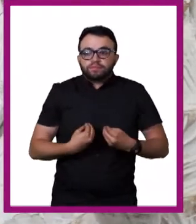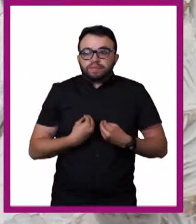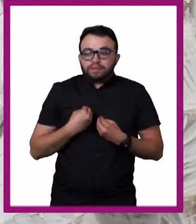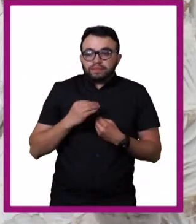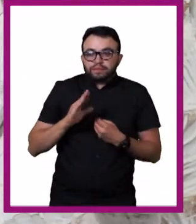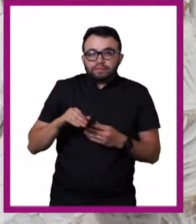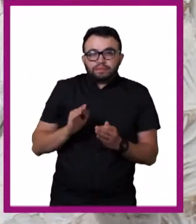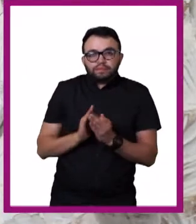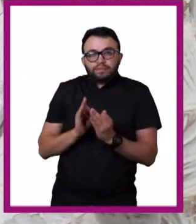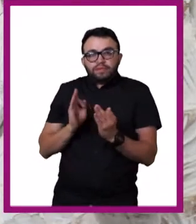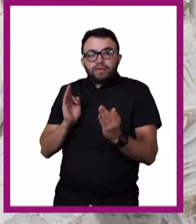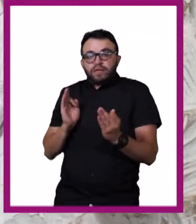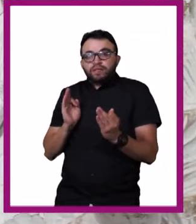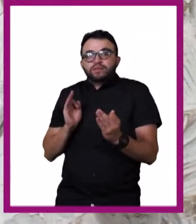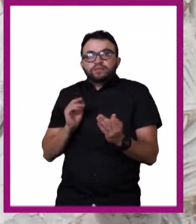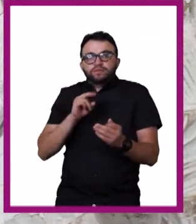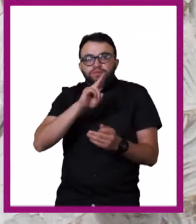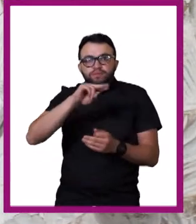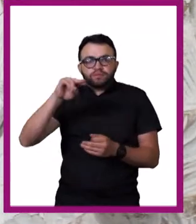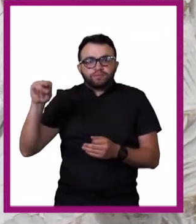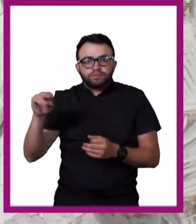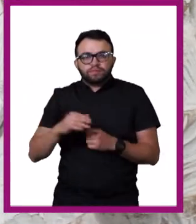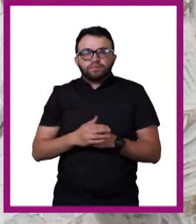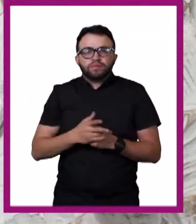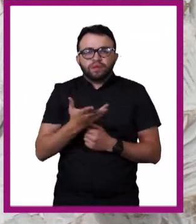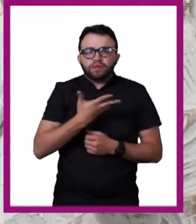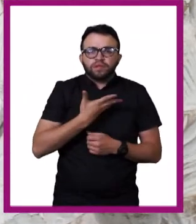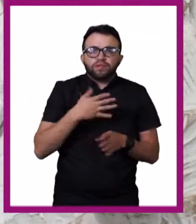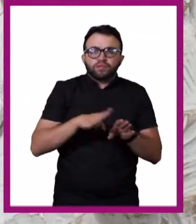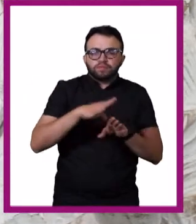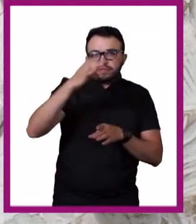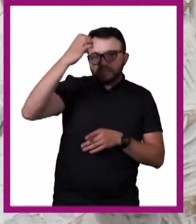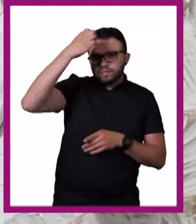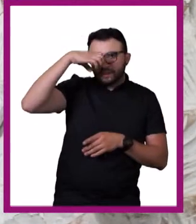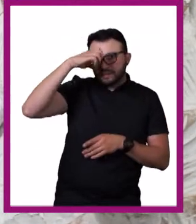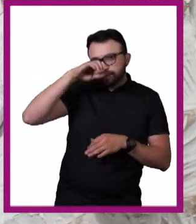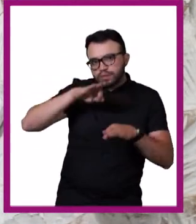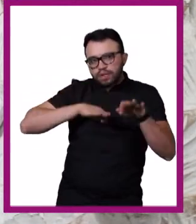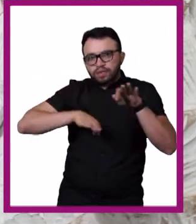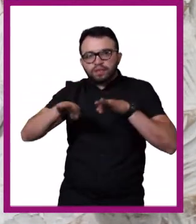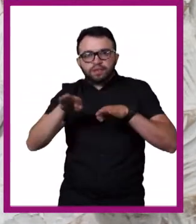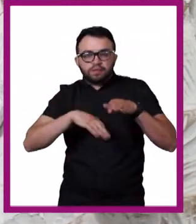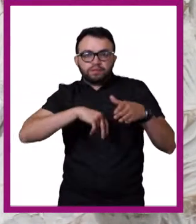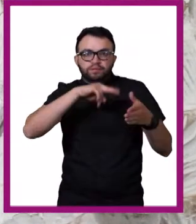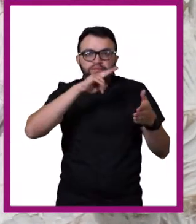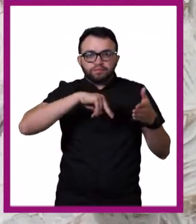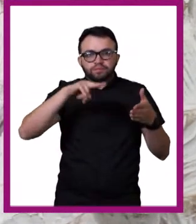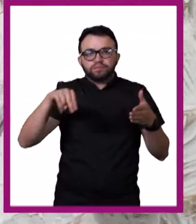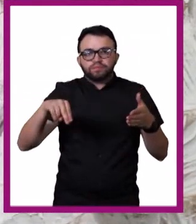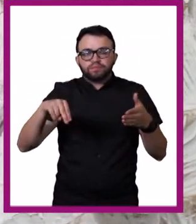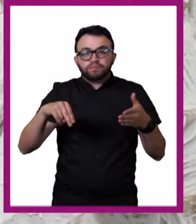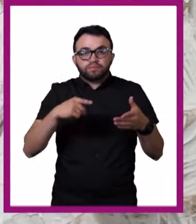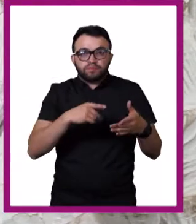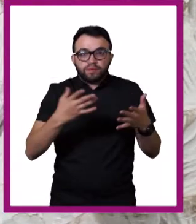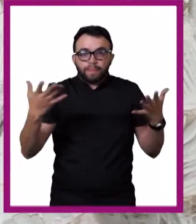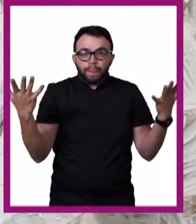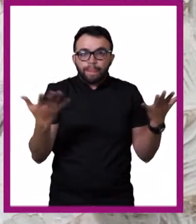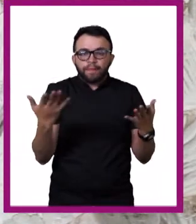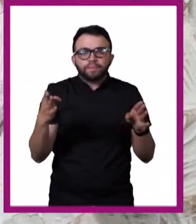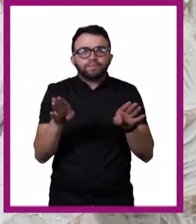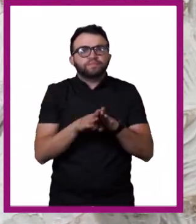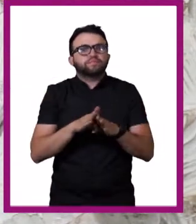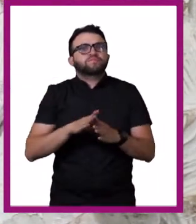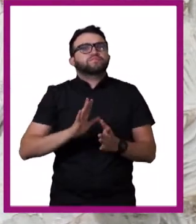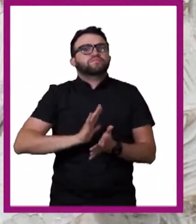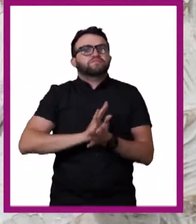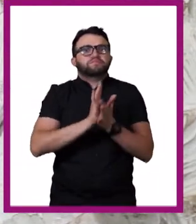significa que tenía ya toda una gran experiencia en el trabajo pictórico, lo cual hace que convierta en esta obra